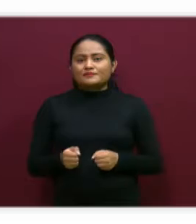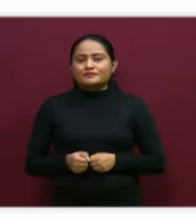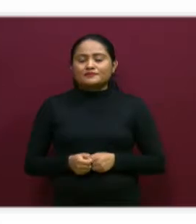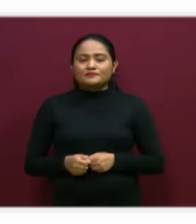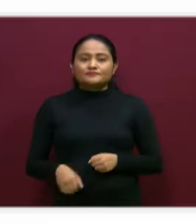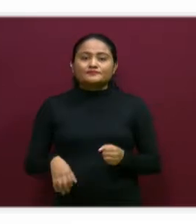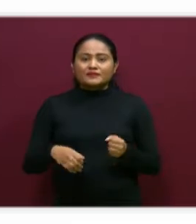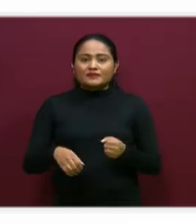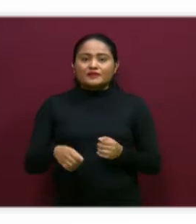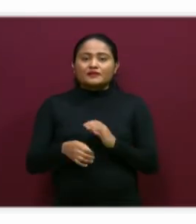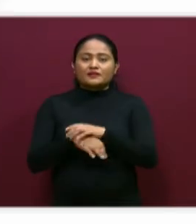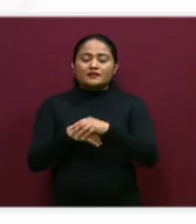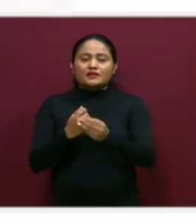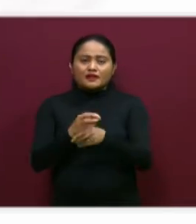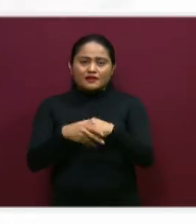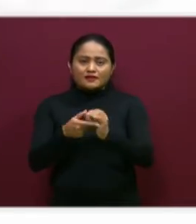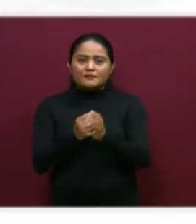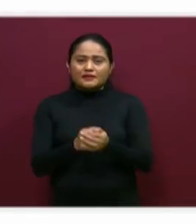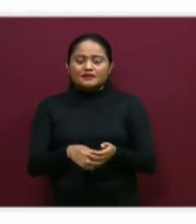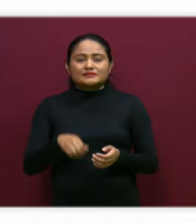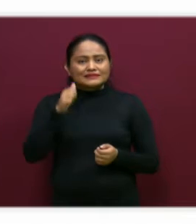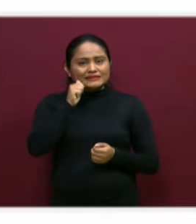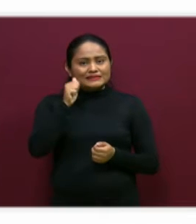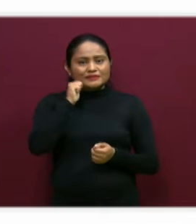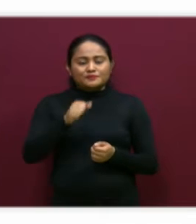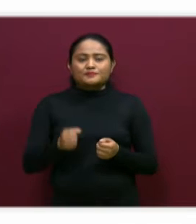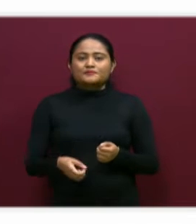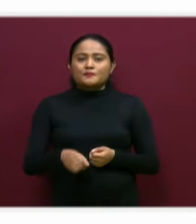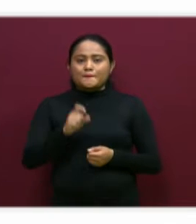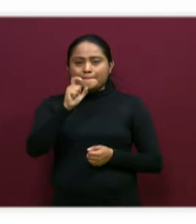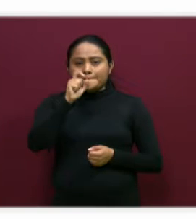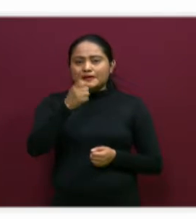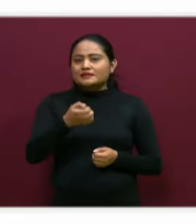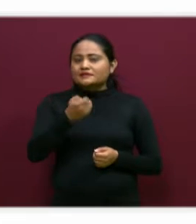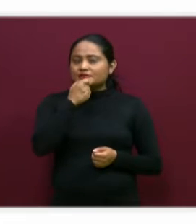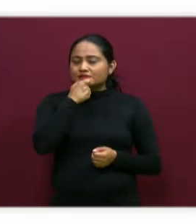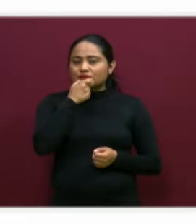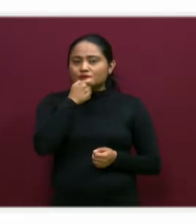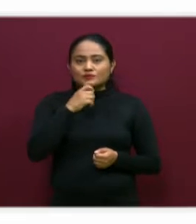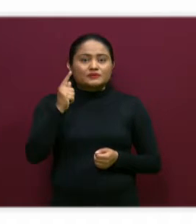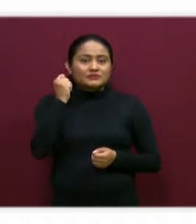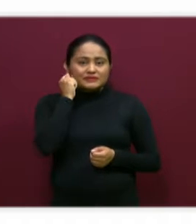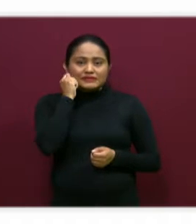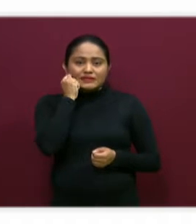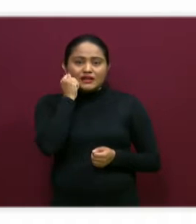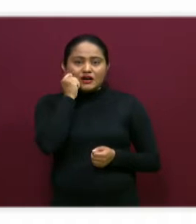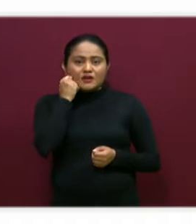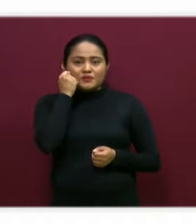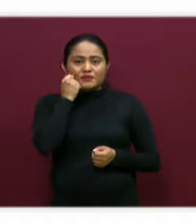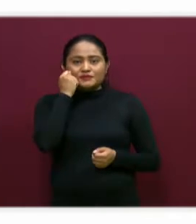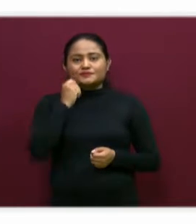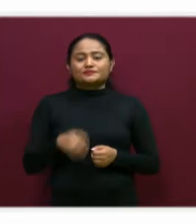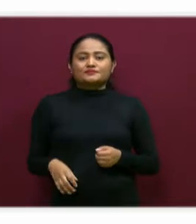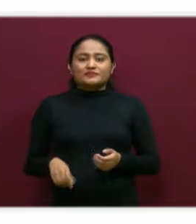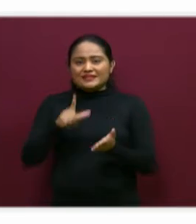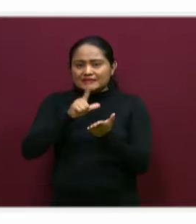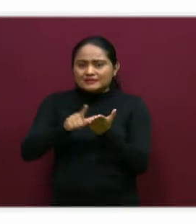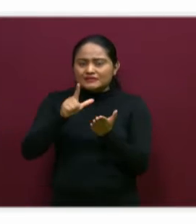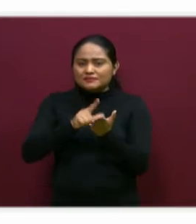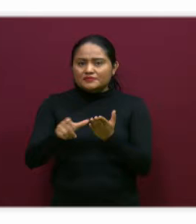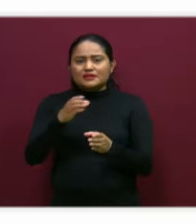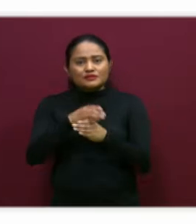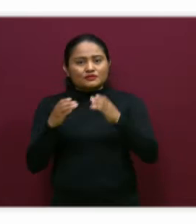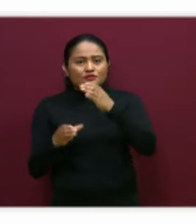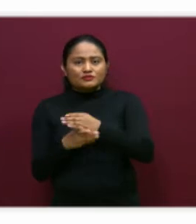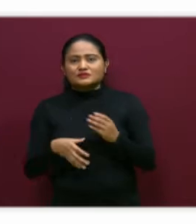manera frecuente durante 20 segundos por lo menos y con mucha jabón a dura también vamos a desinfectar y limpiar superficies y objetos de uso